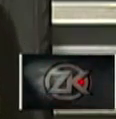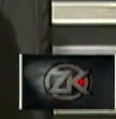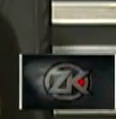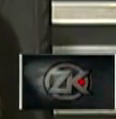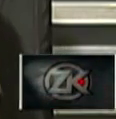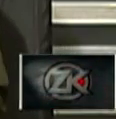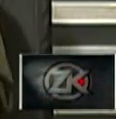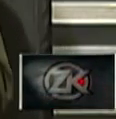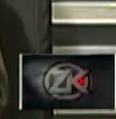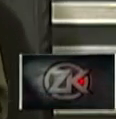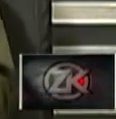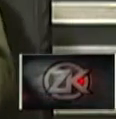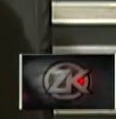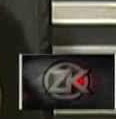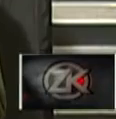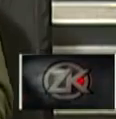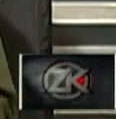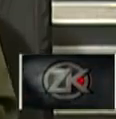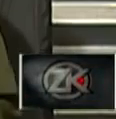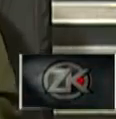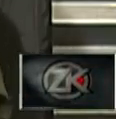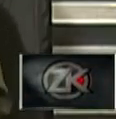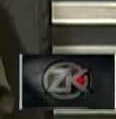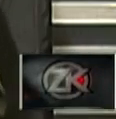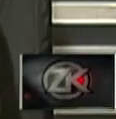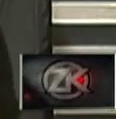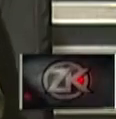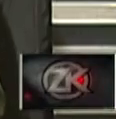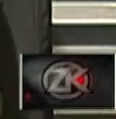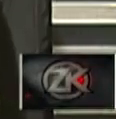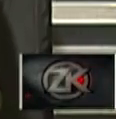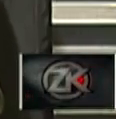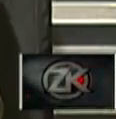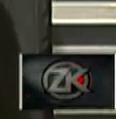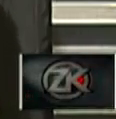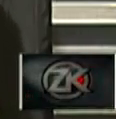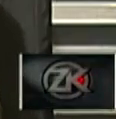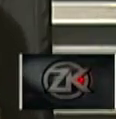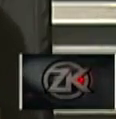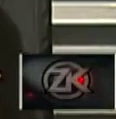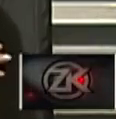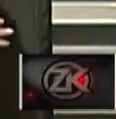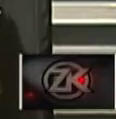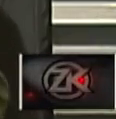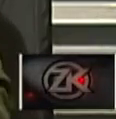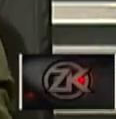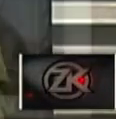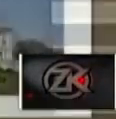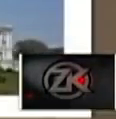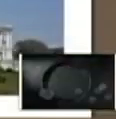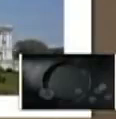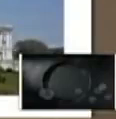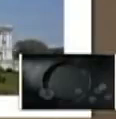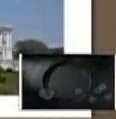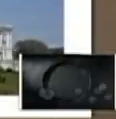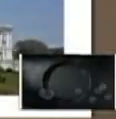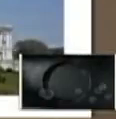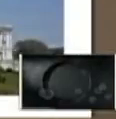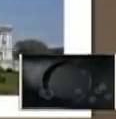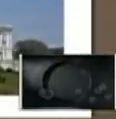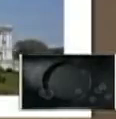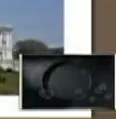de libertad, un canto, bueno, por la independencia de los pueblos. Pero vamos a ver las primeras las noticias que tenemos hoy, porque tenemos